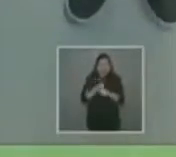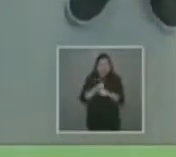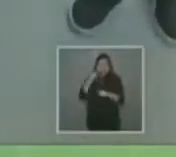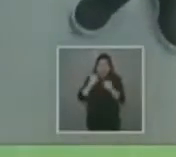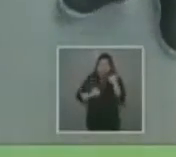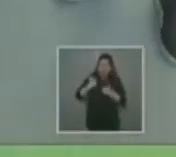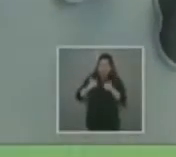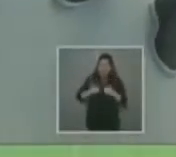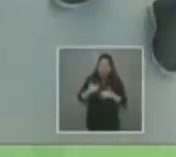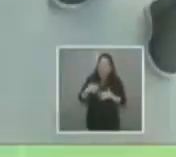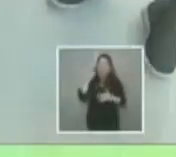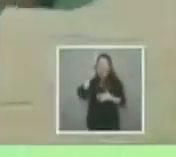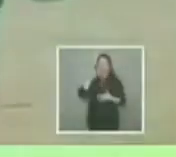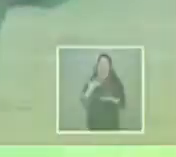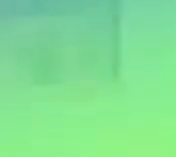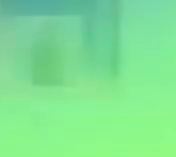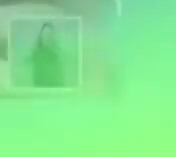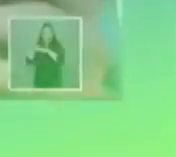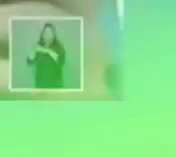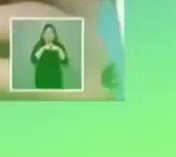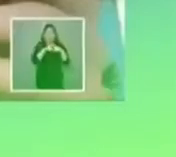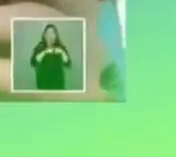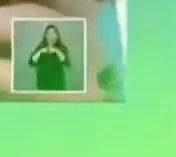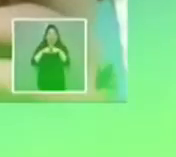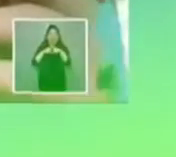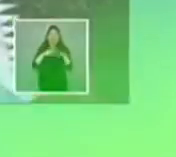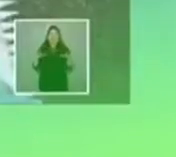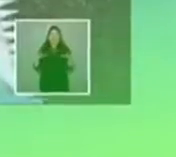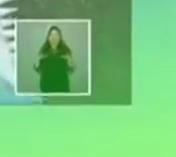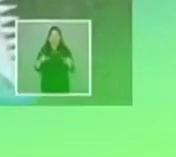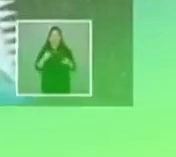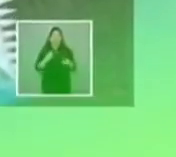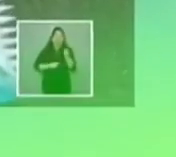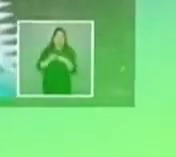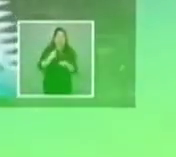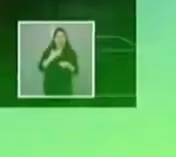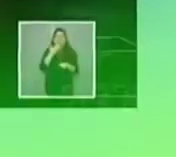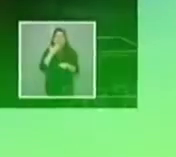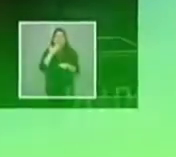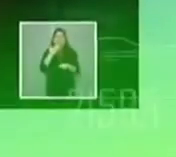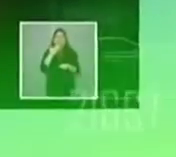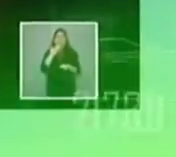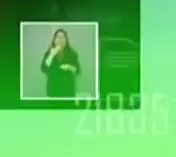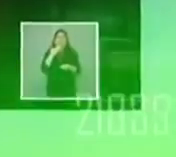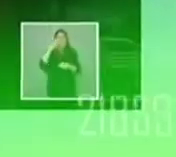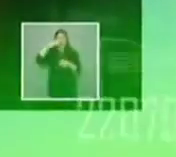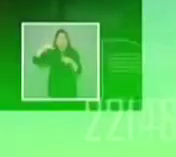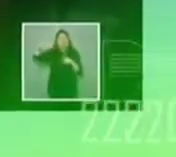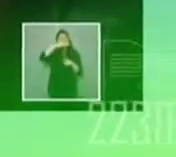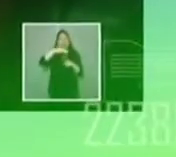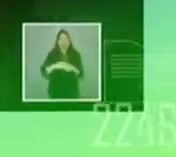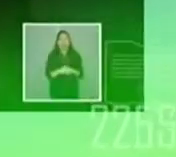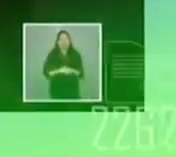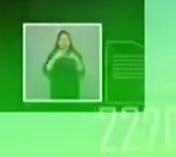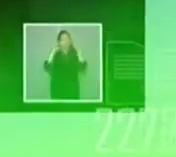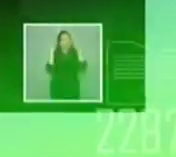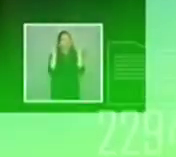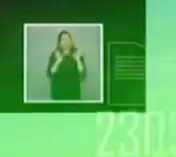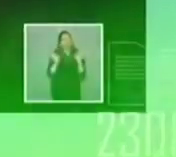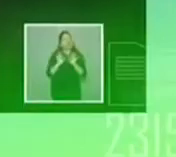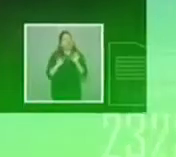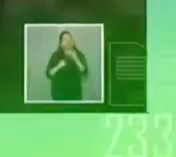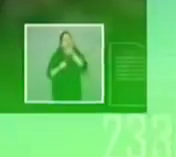con Chile Compra, vendiendo a instituciones públicas, también a clientes particulares, empresas, y hasta emprendedores que nos mandan a hacer, ahí se ven las